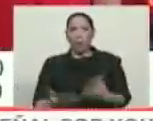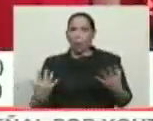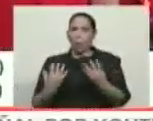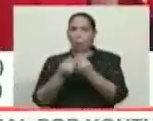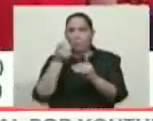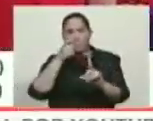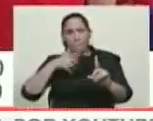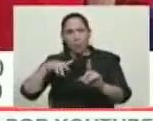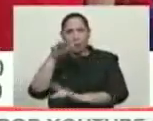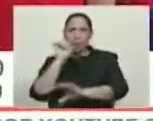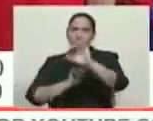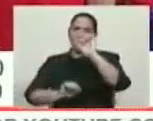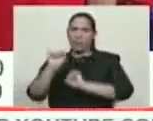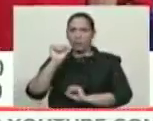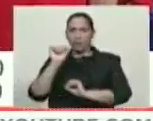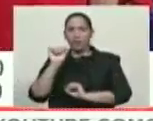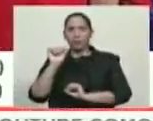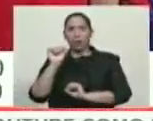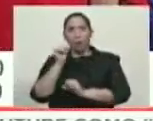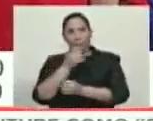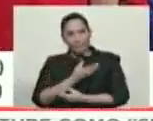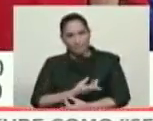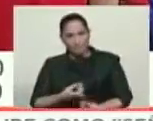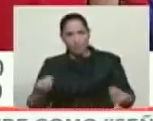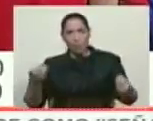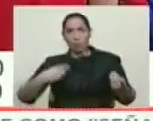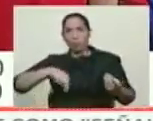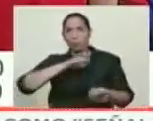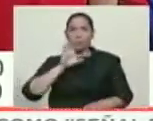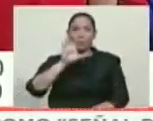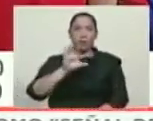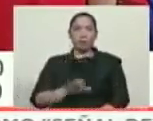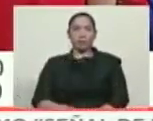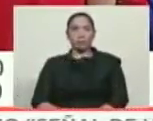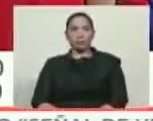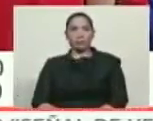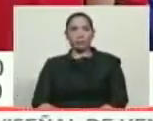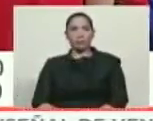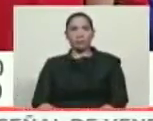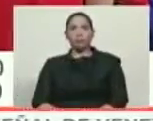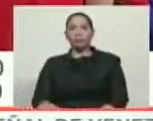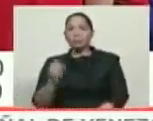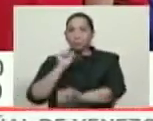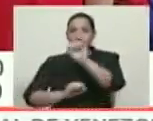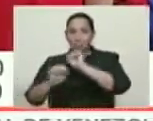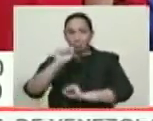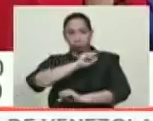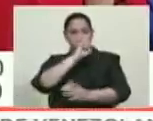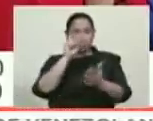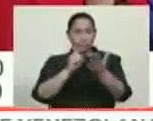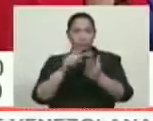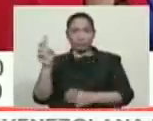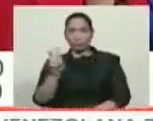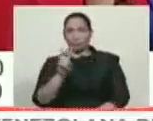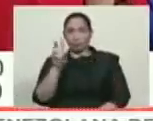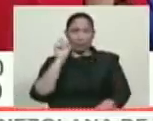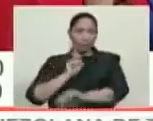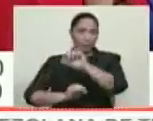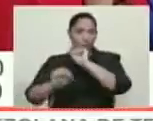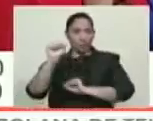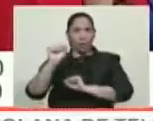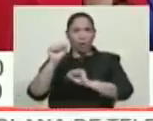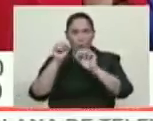pueblo defendiendo la dignidad de nuestra patria, defendiendo la integridad de Venezuela, defendiendo